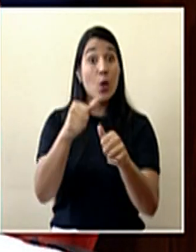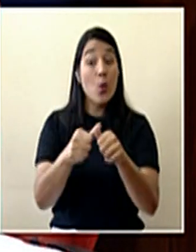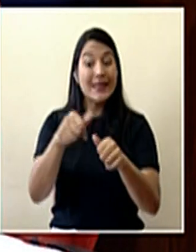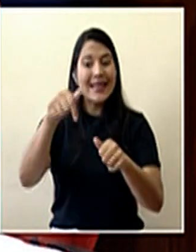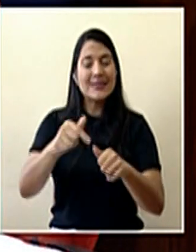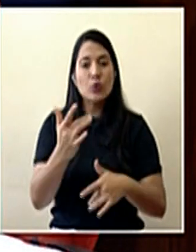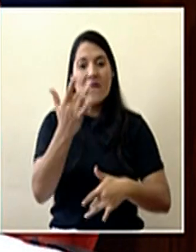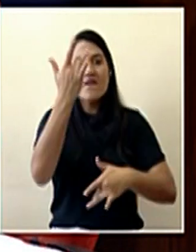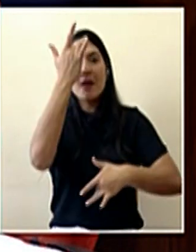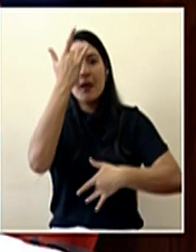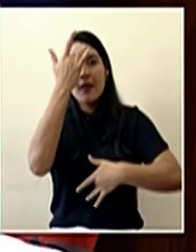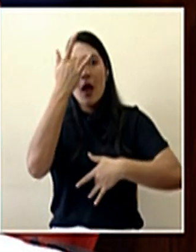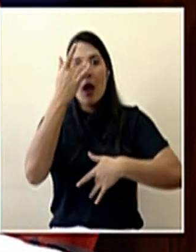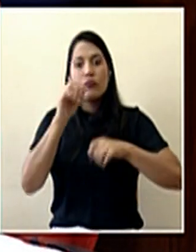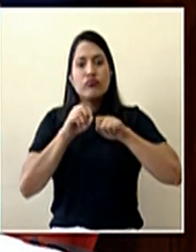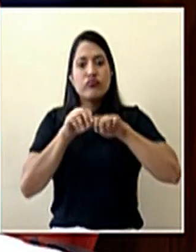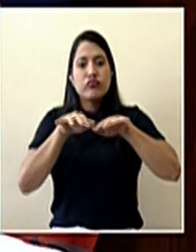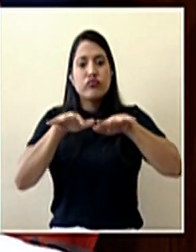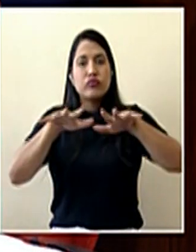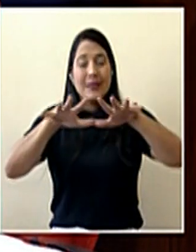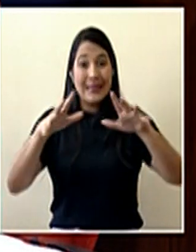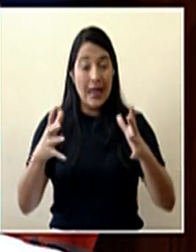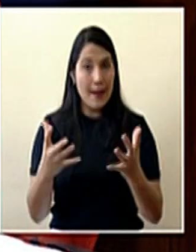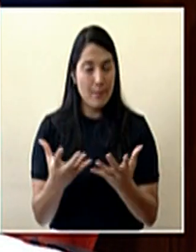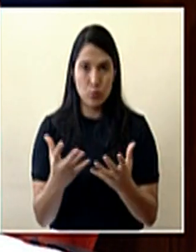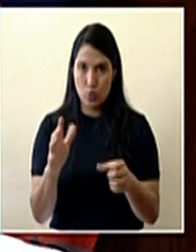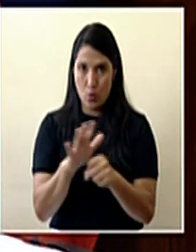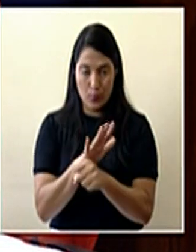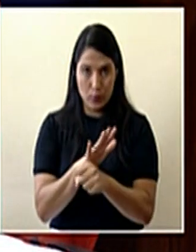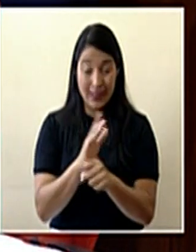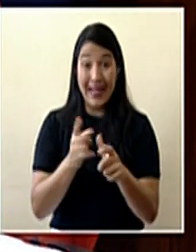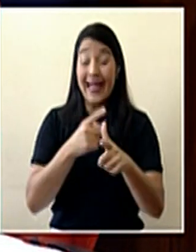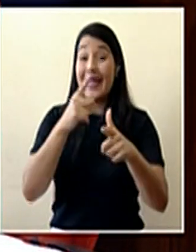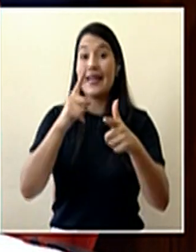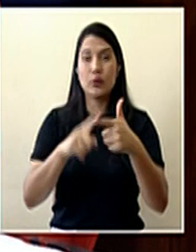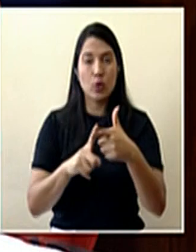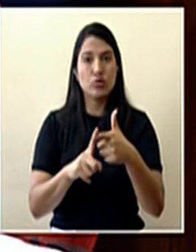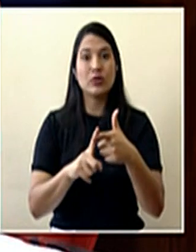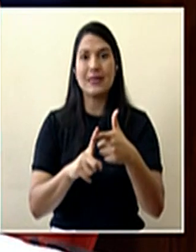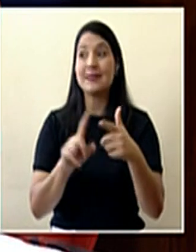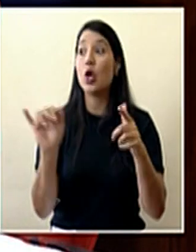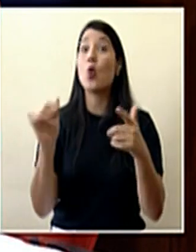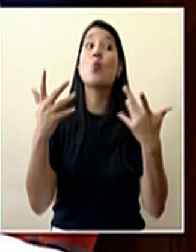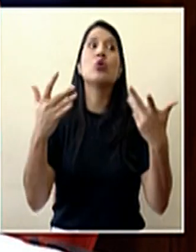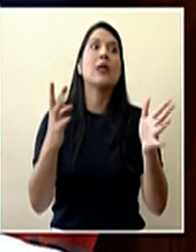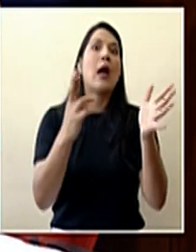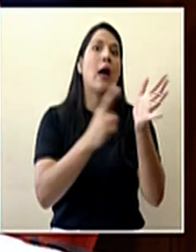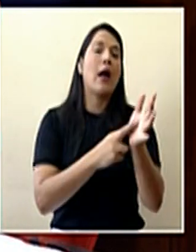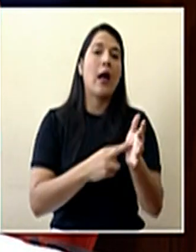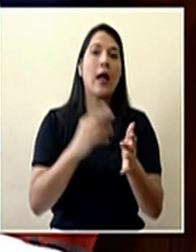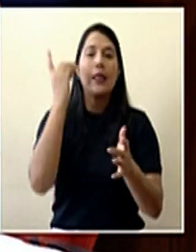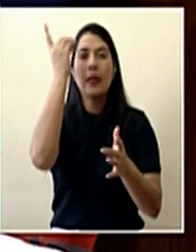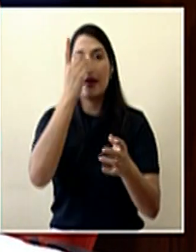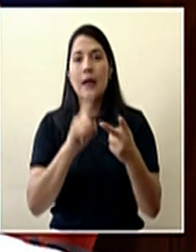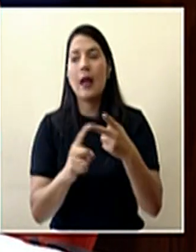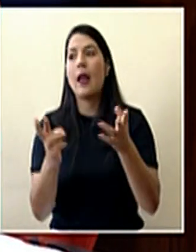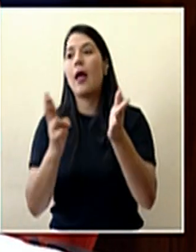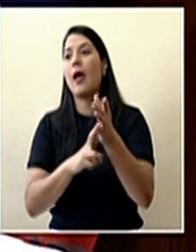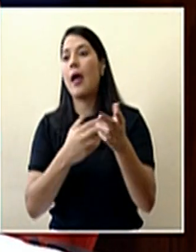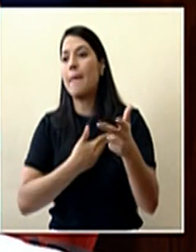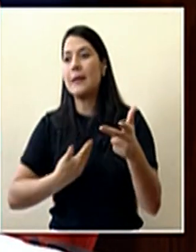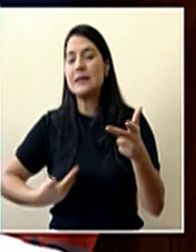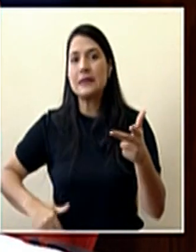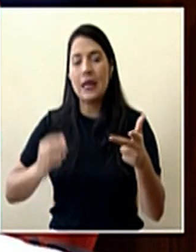mundial, global, donde todos los países del mundo, como lo han repetido innumerables veces el ministro, el presidente, el